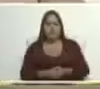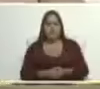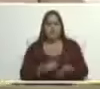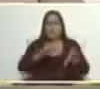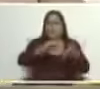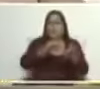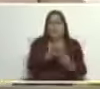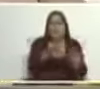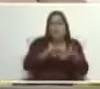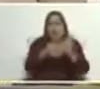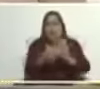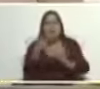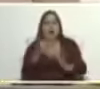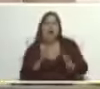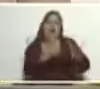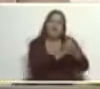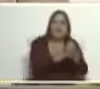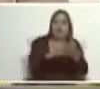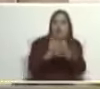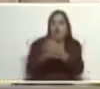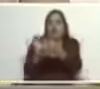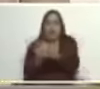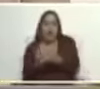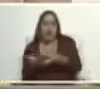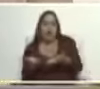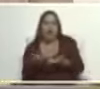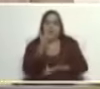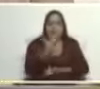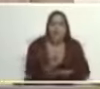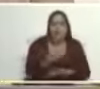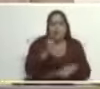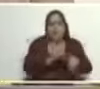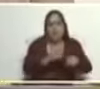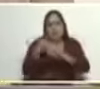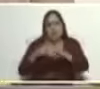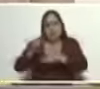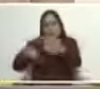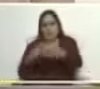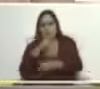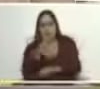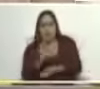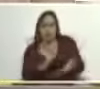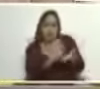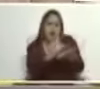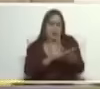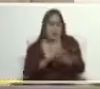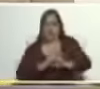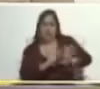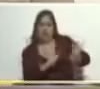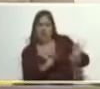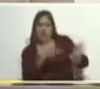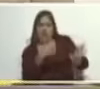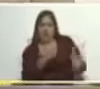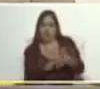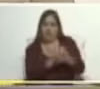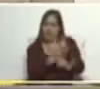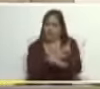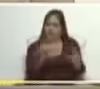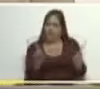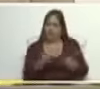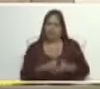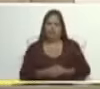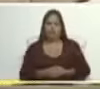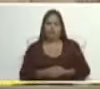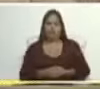No significa que uno es amigo en los buenos tiempos, pero luego en los malos uno se aleja. No.